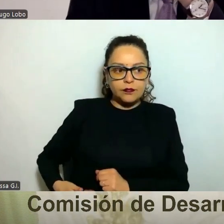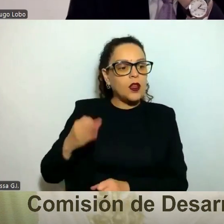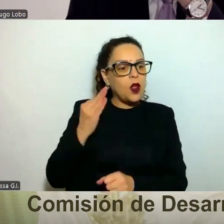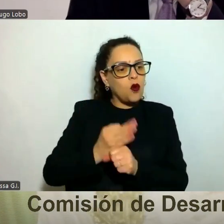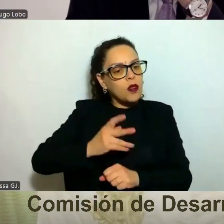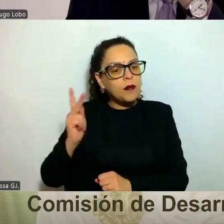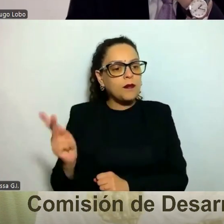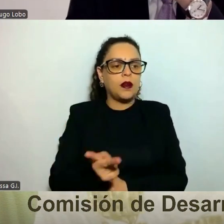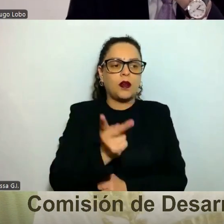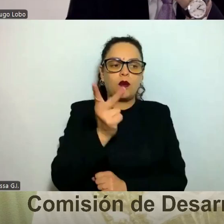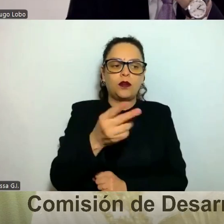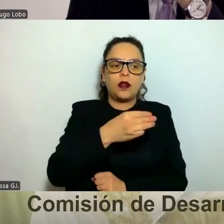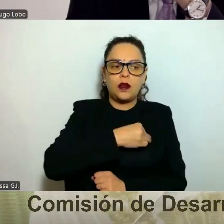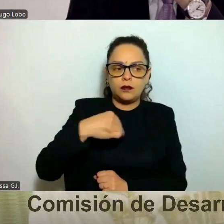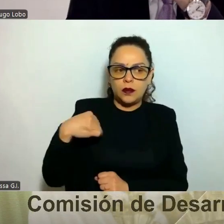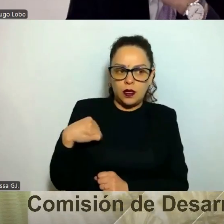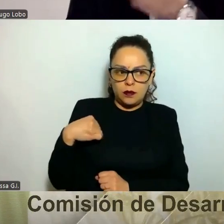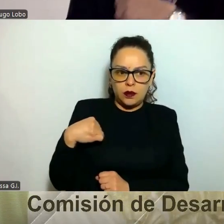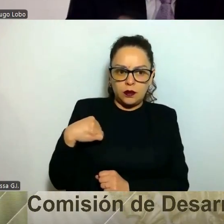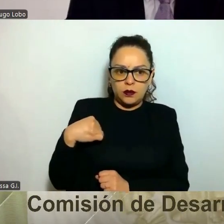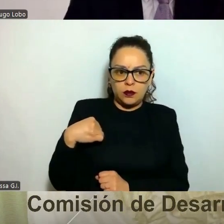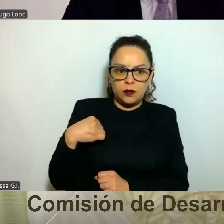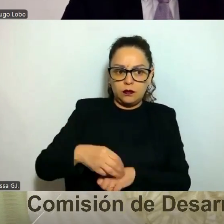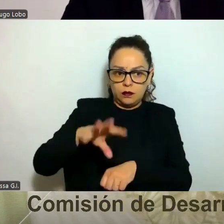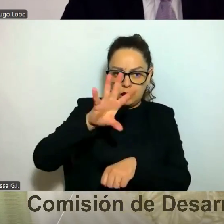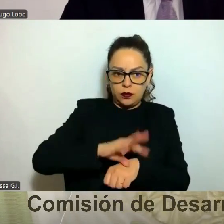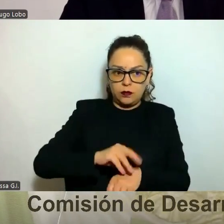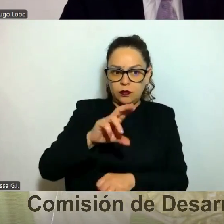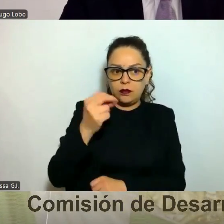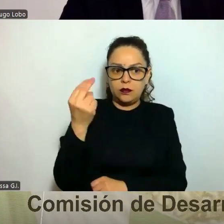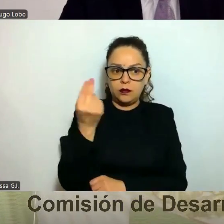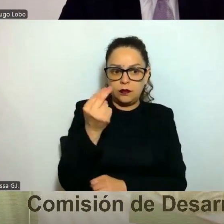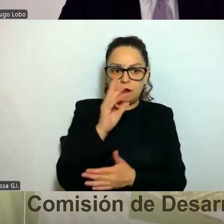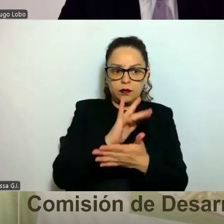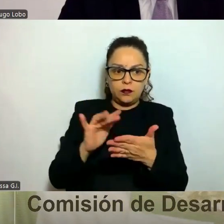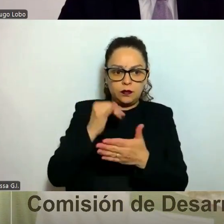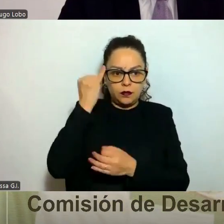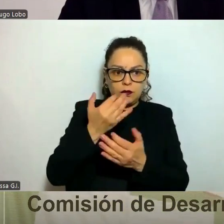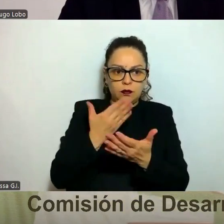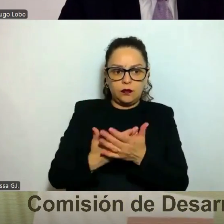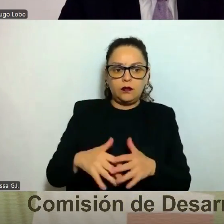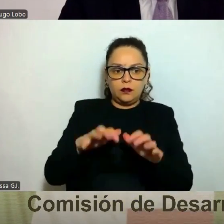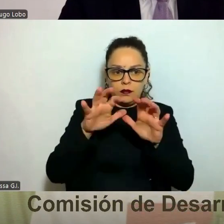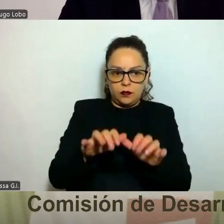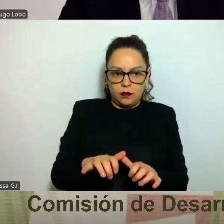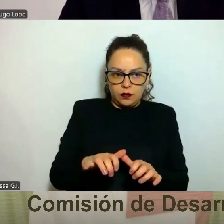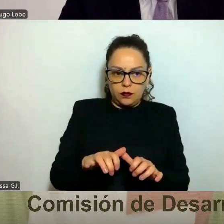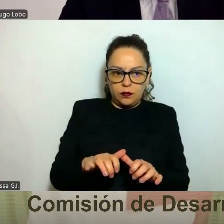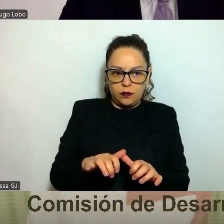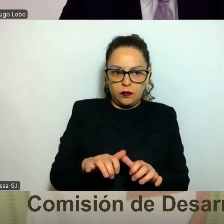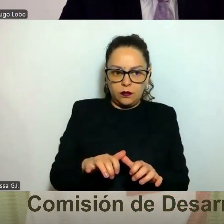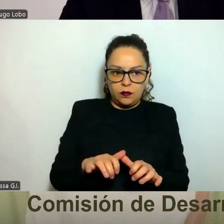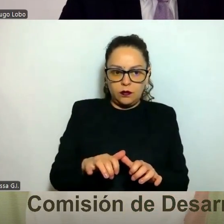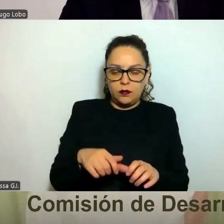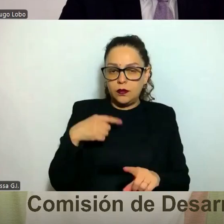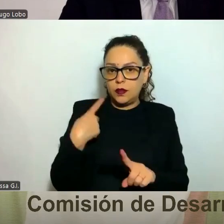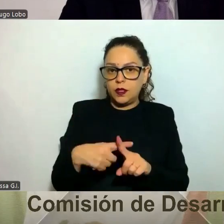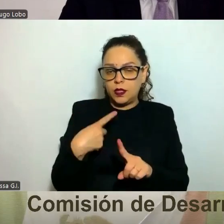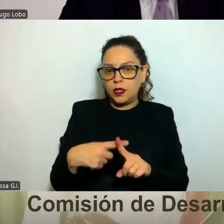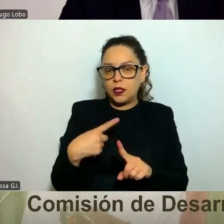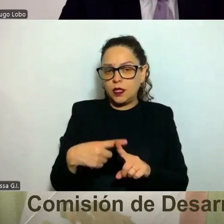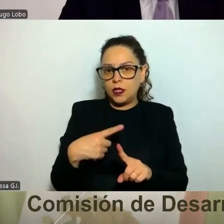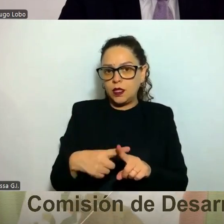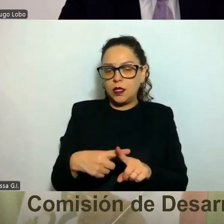consulta a las y a los integrantes si es de dispensarse la lectura del dictamen que se presenta. Si alguna diputada o